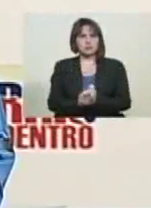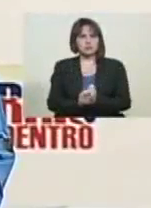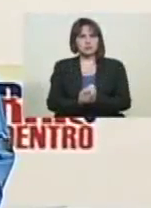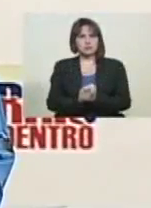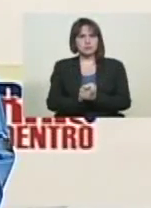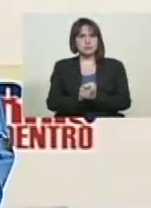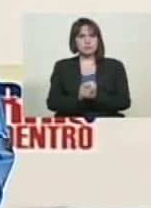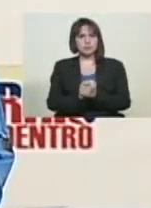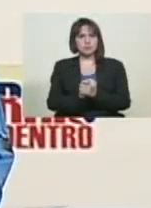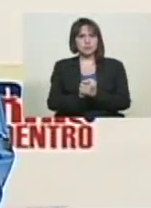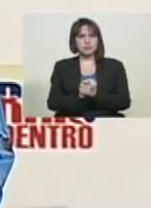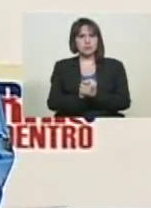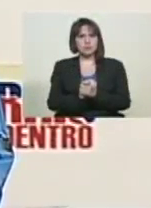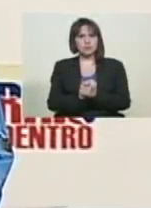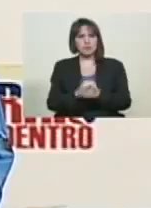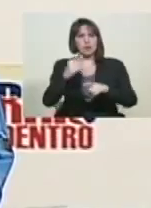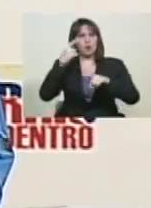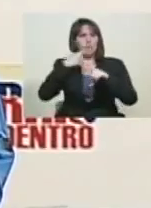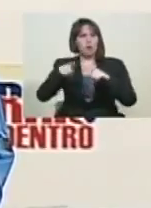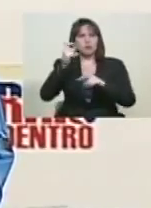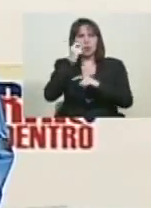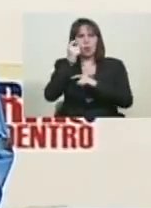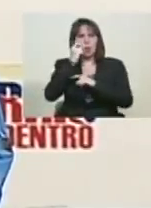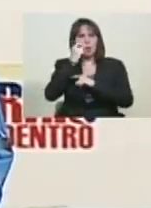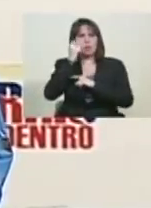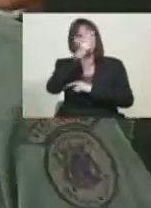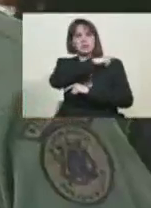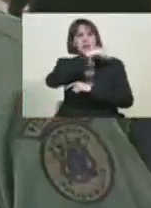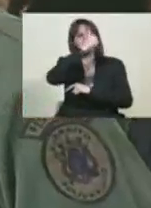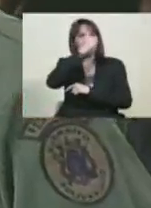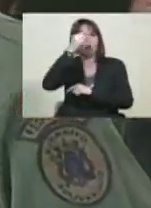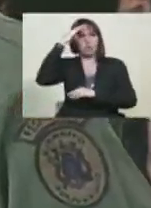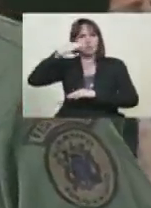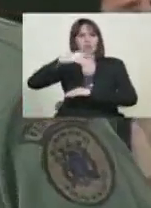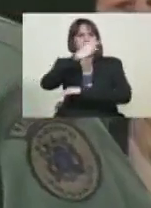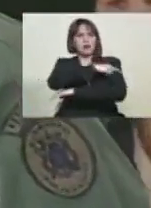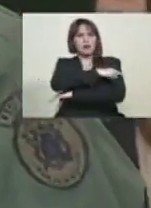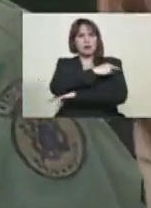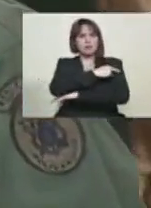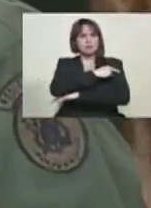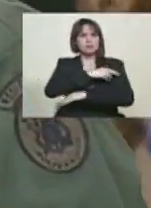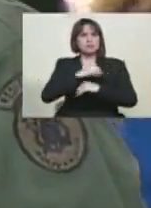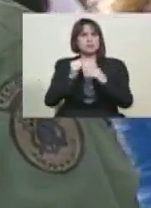al general de brigada Víctor Guerrero, director del Hospital Militar Vicente Salia,